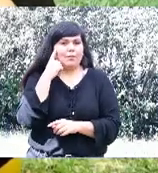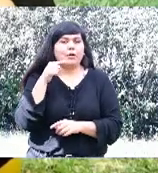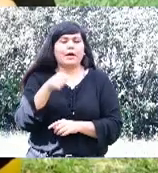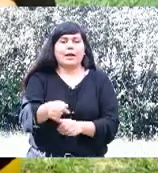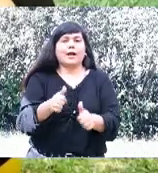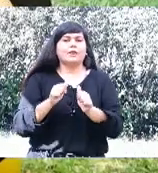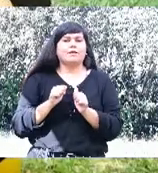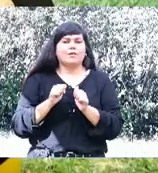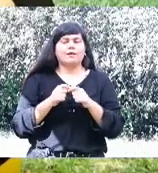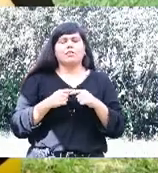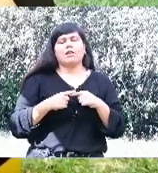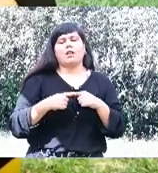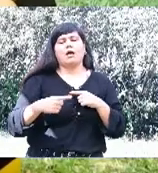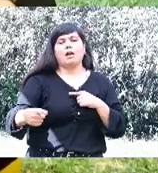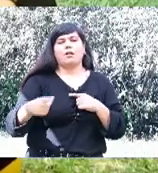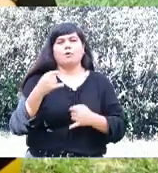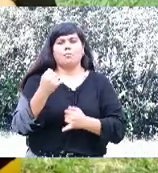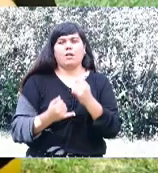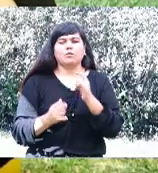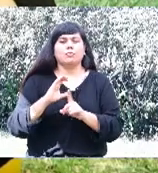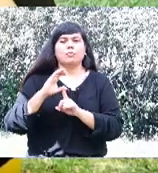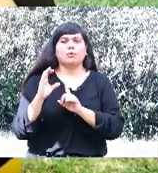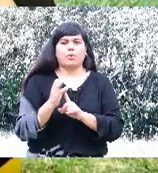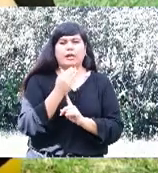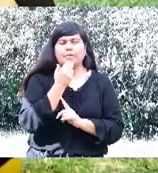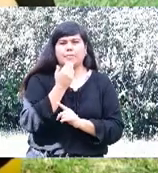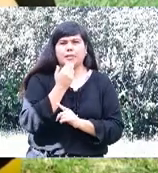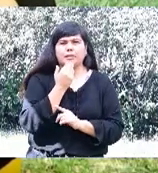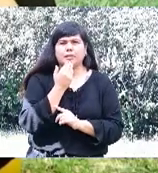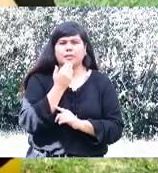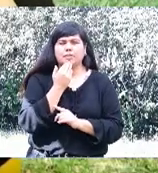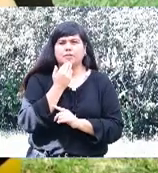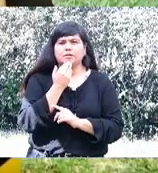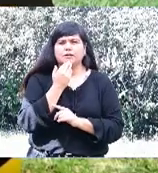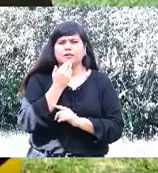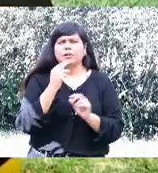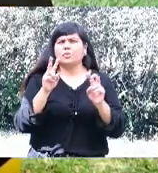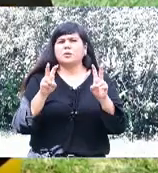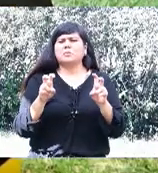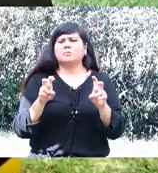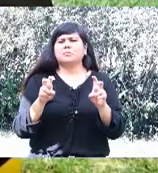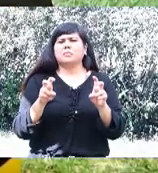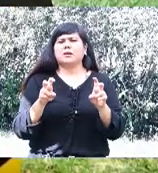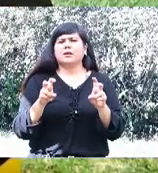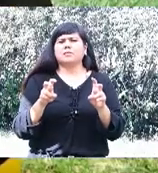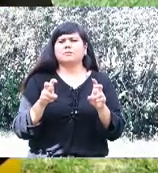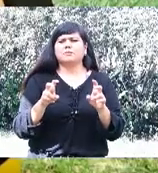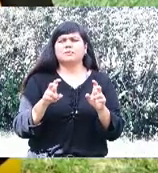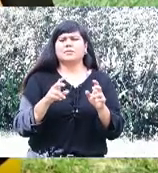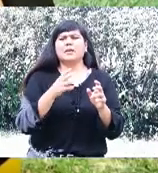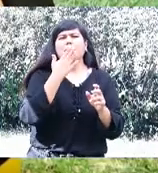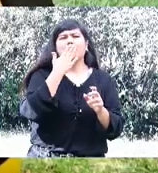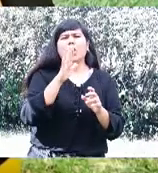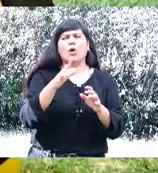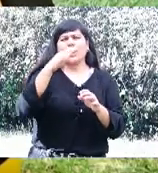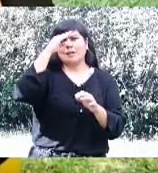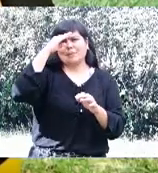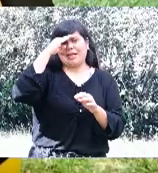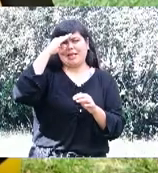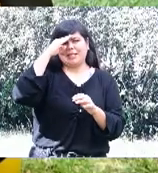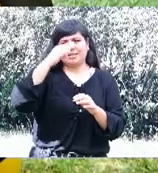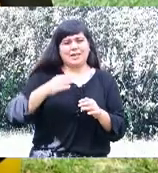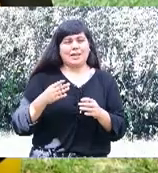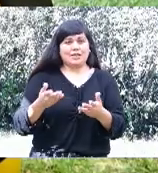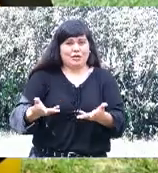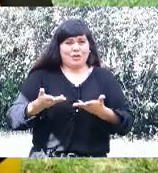desafío es de largo plazo y es cultural es una es una cuestión netamente y todos lo las mejores experiencias lo que n lo que nos